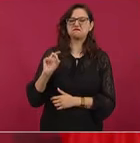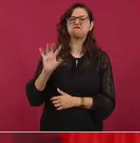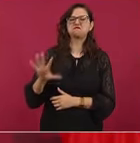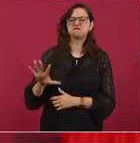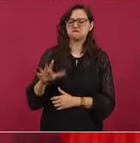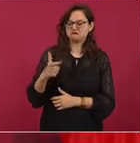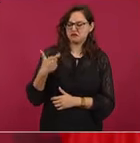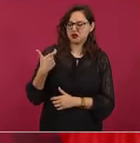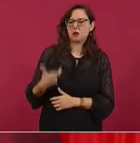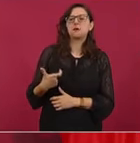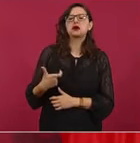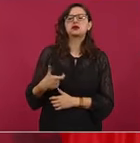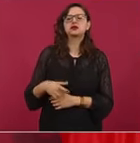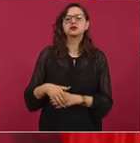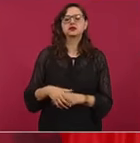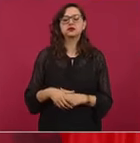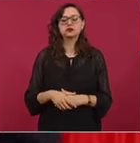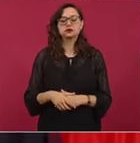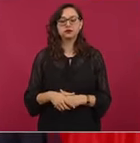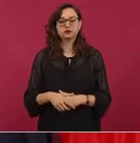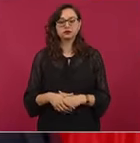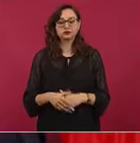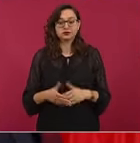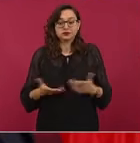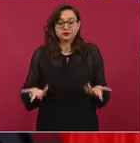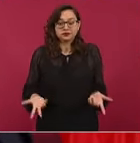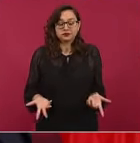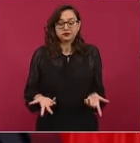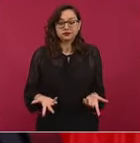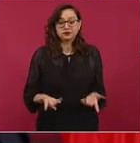Él aclaró de que es apócrifa esa